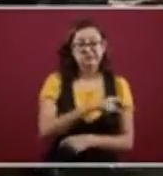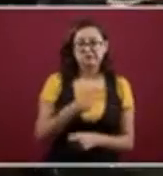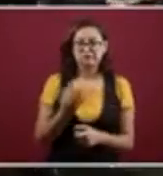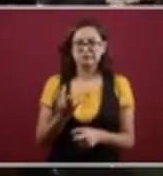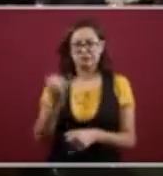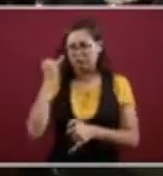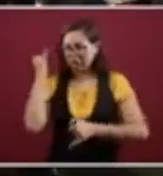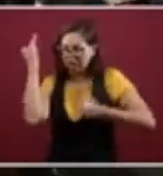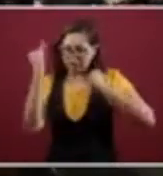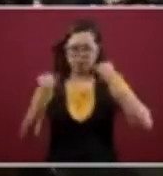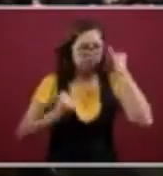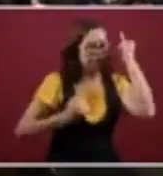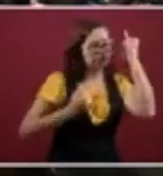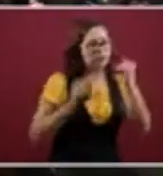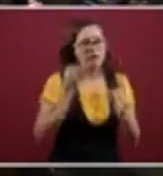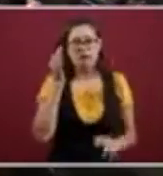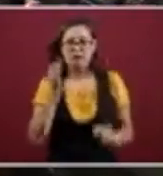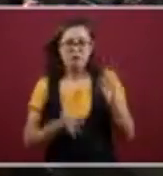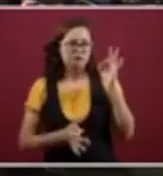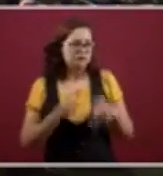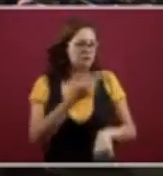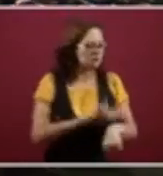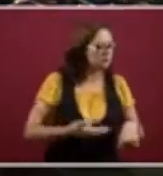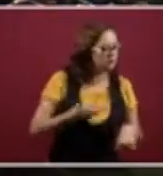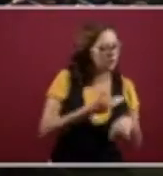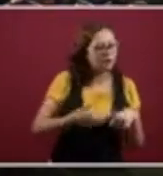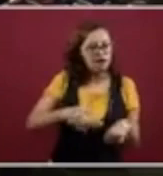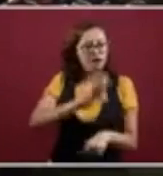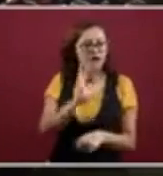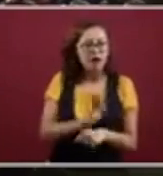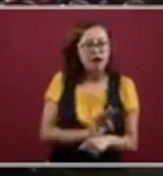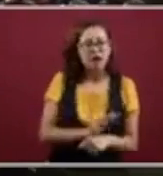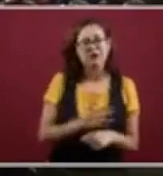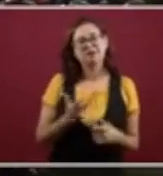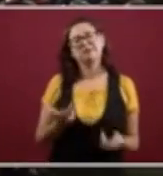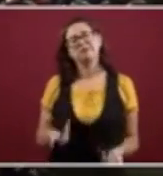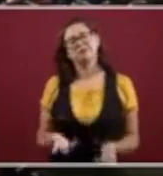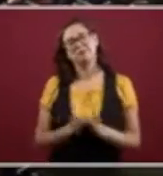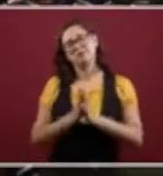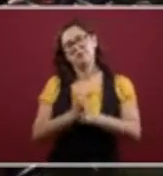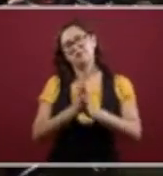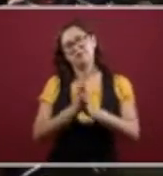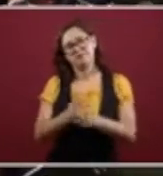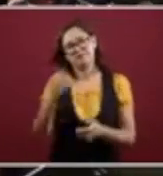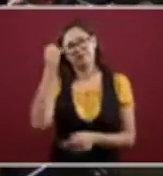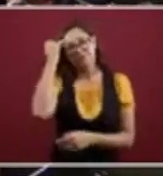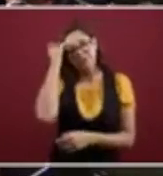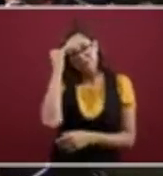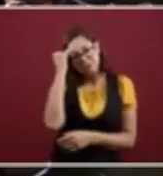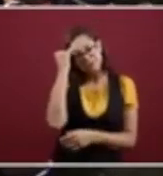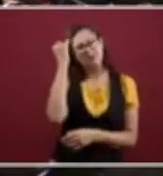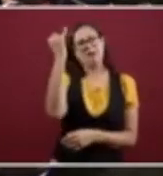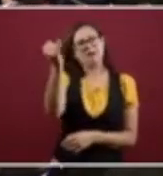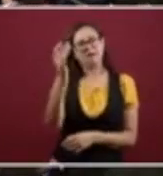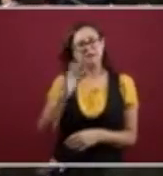estos amparos. Imagínense, después del 2007,